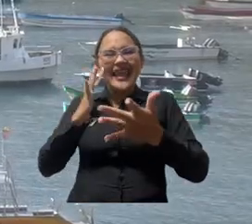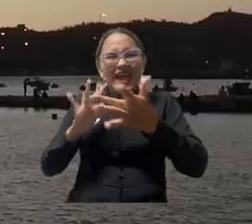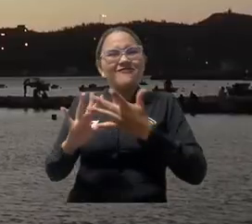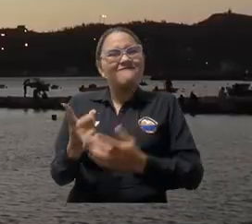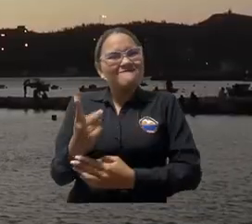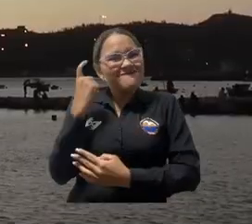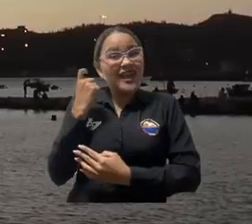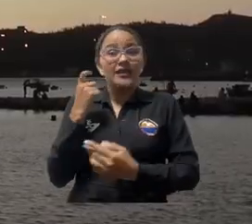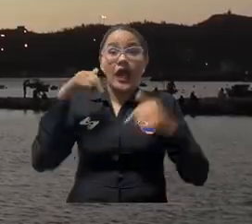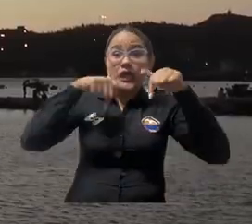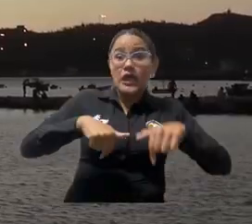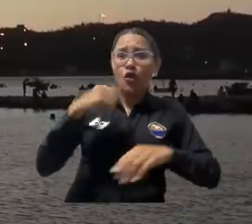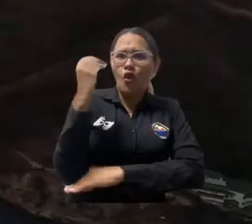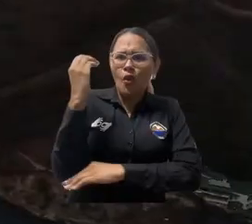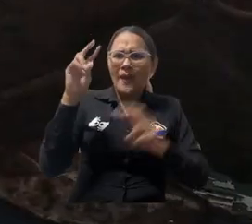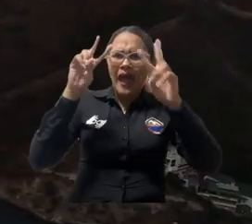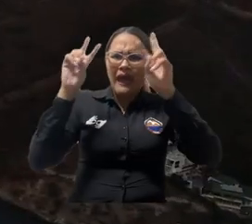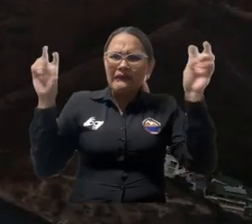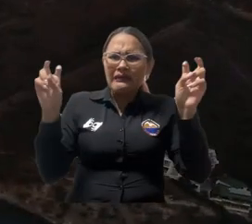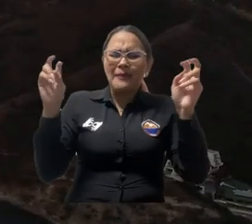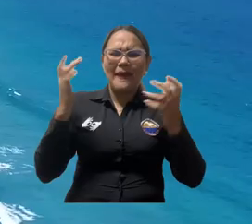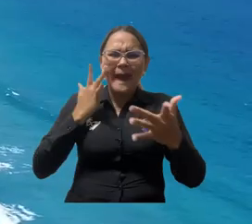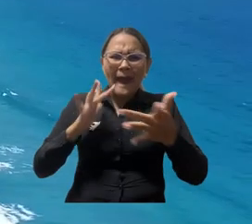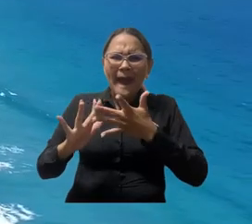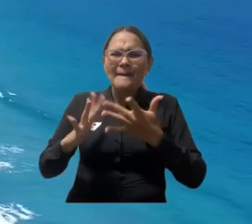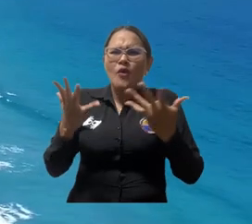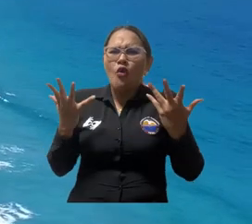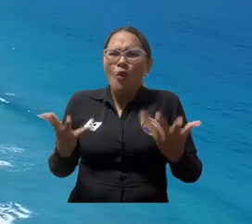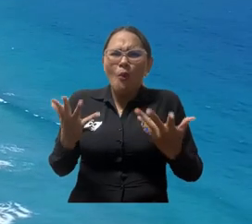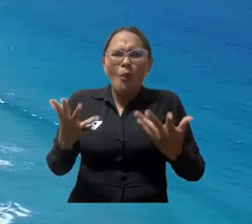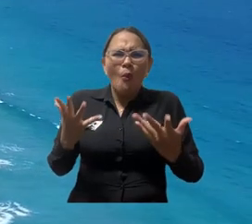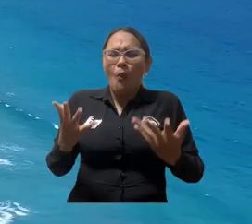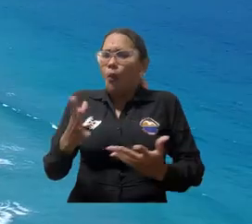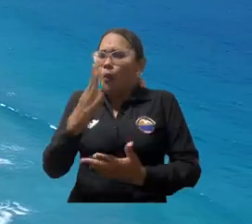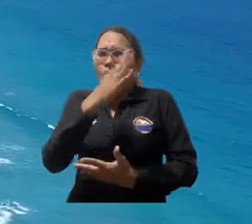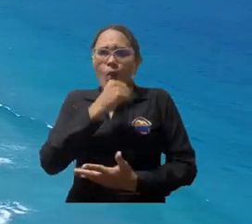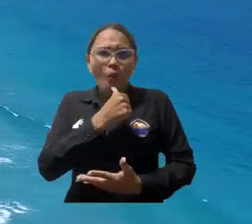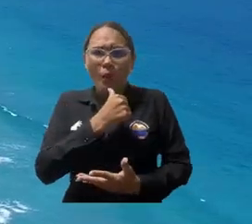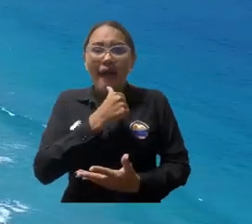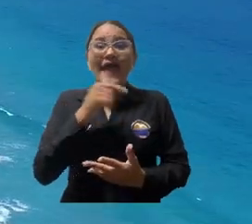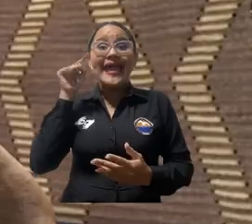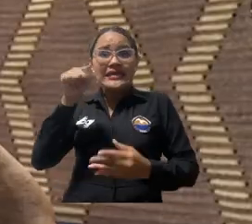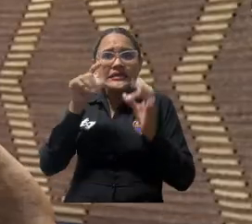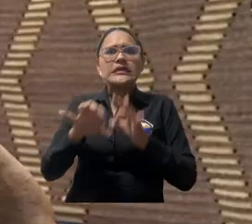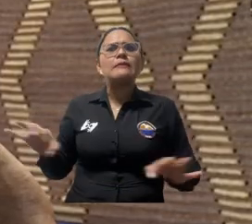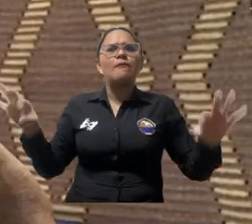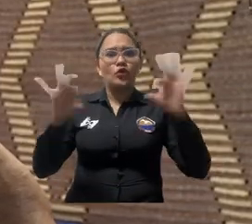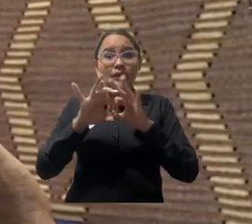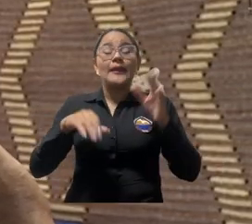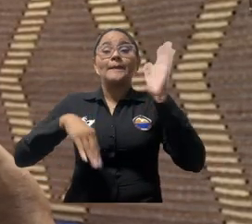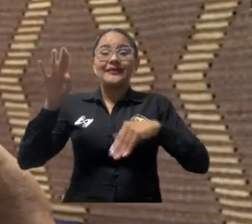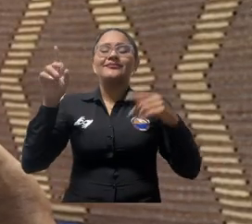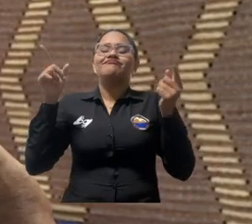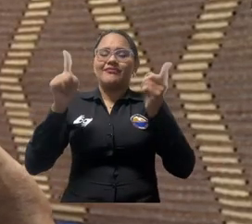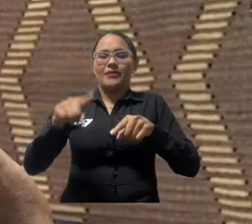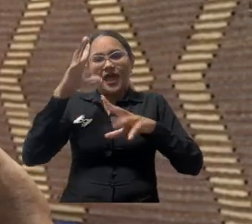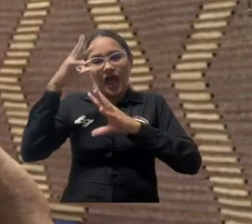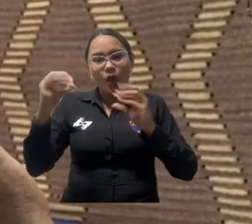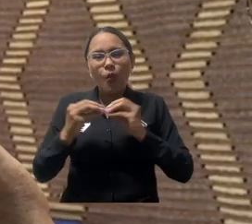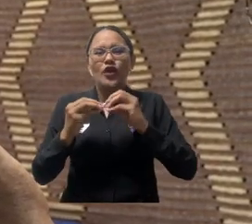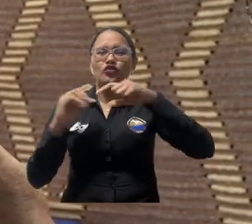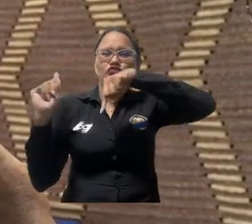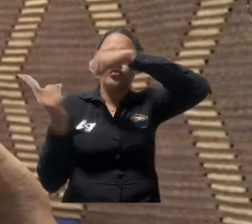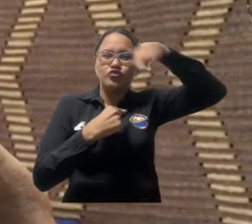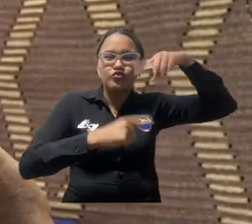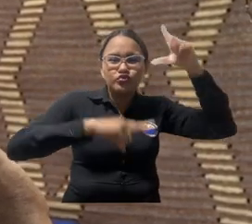costas. Y uno de los proyectos claves que quedó en ese convenio de cooperación es también el turismo científico. COIBA está trayendo